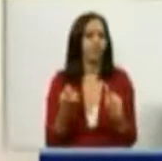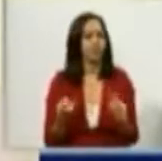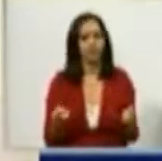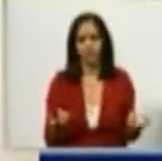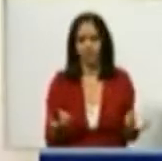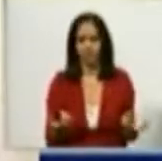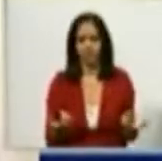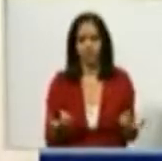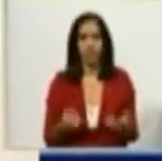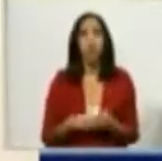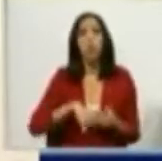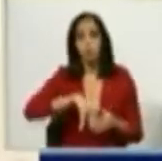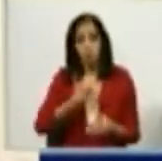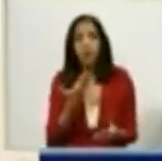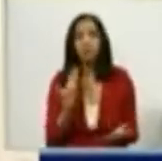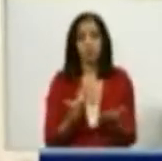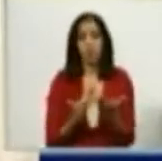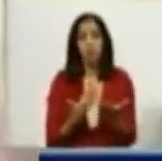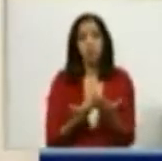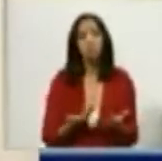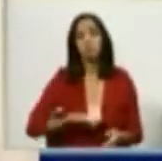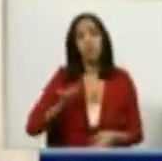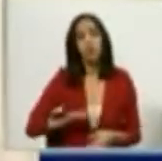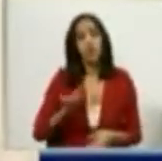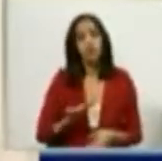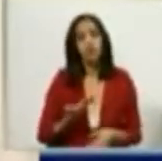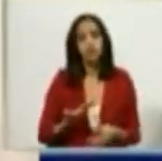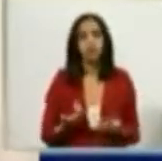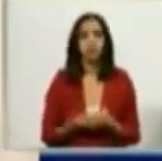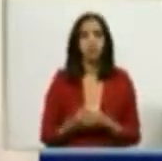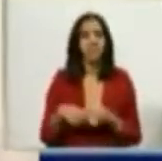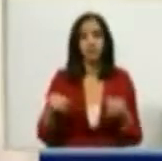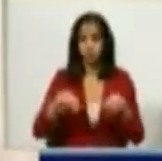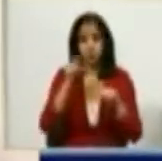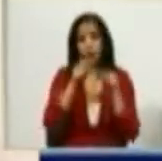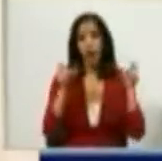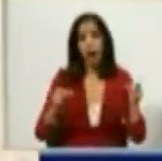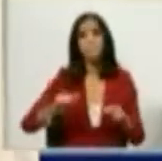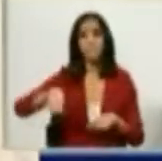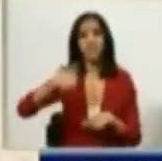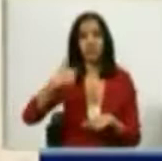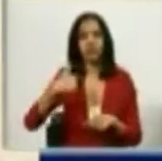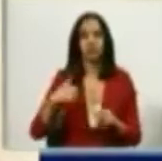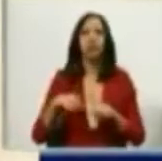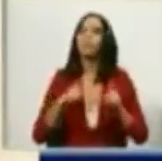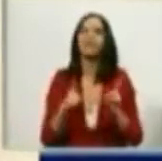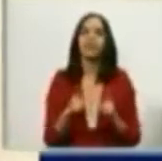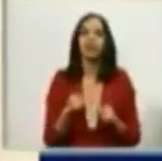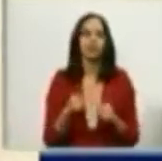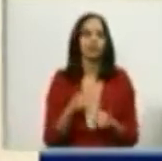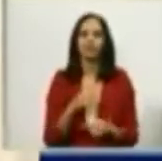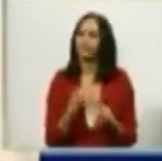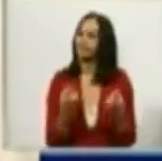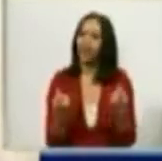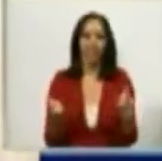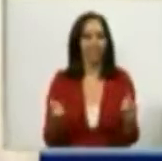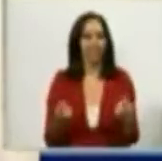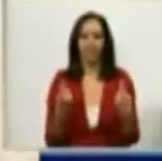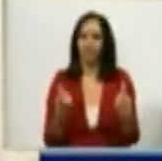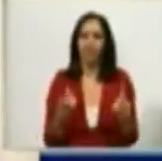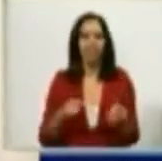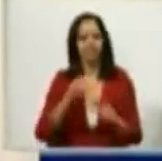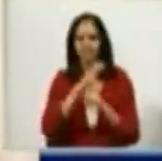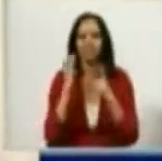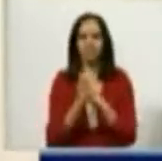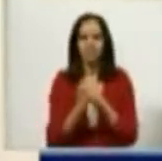puede ser importante quizás no de todo el mundo pero sí de mucho de la mayoría pero no es suficiente se requiere de una visión